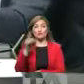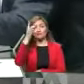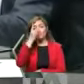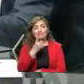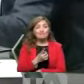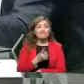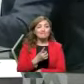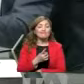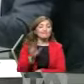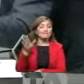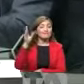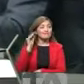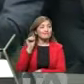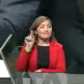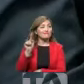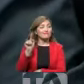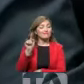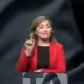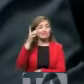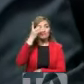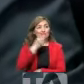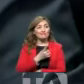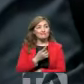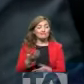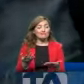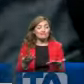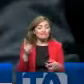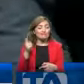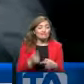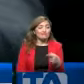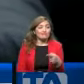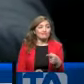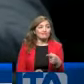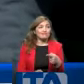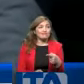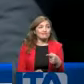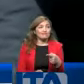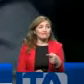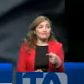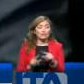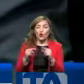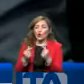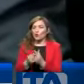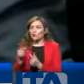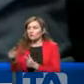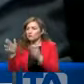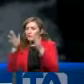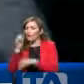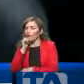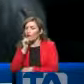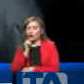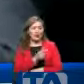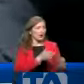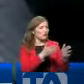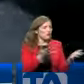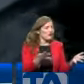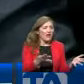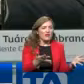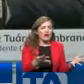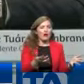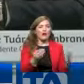decisión tras escuchar una sola postura. No podemos nosotros solamente recibiéndoles a un segmento y no al otro. Creo que esta es una sala